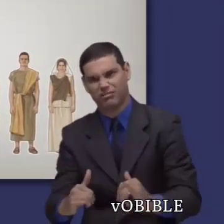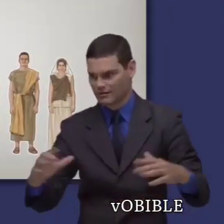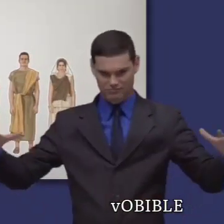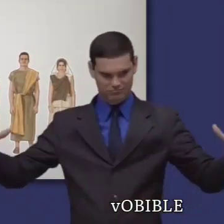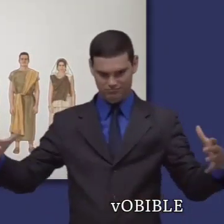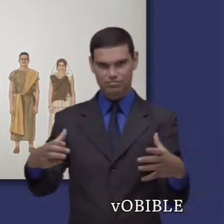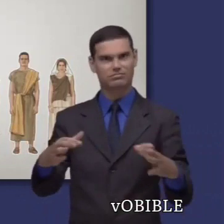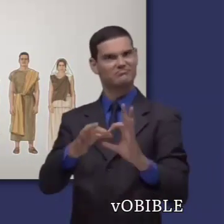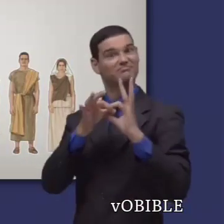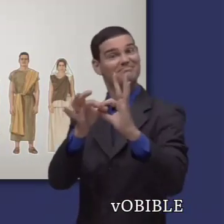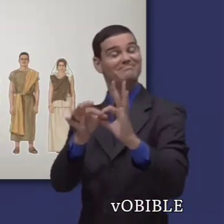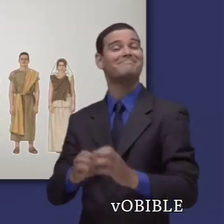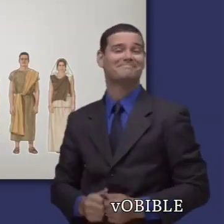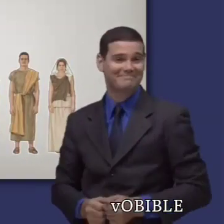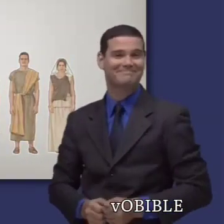grupos.